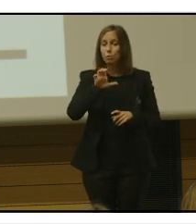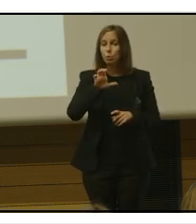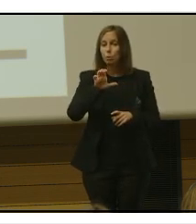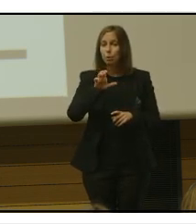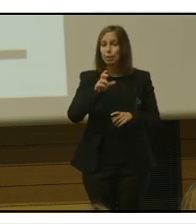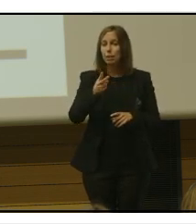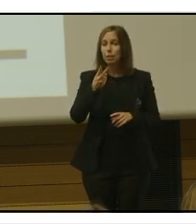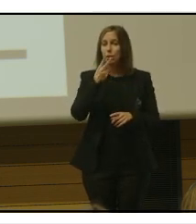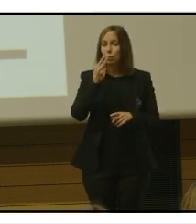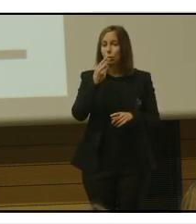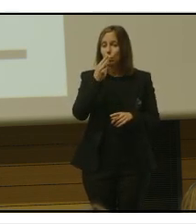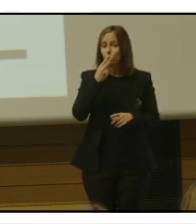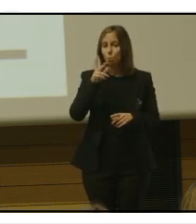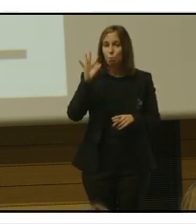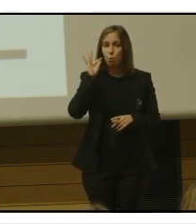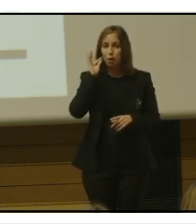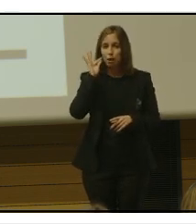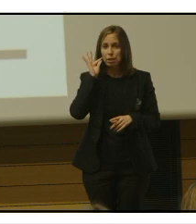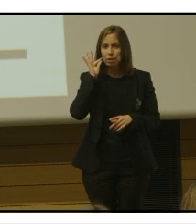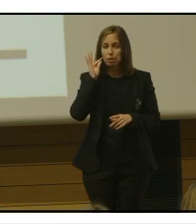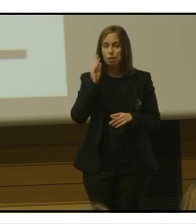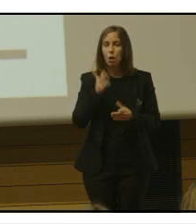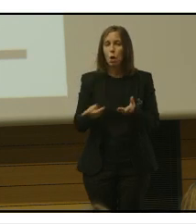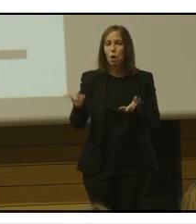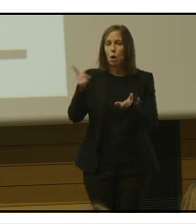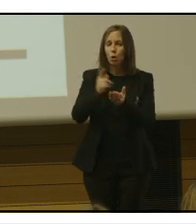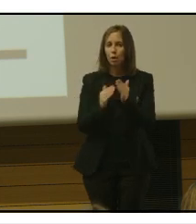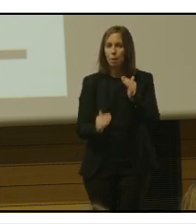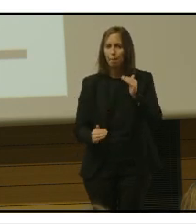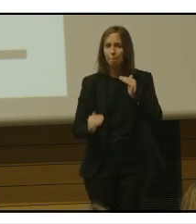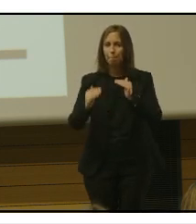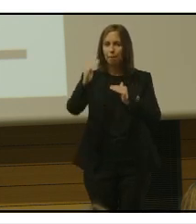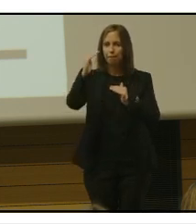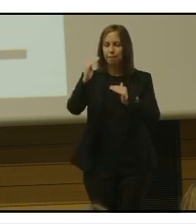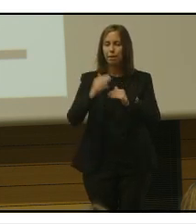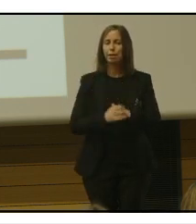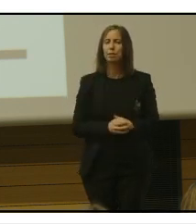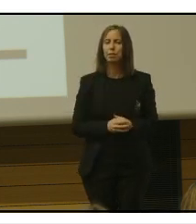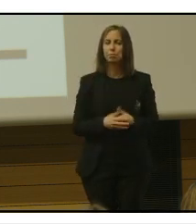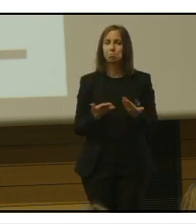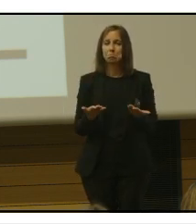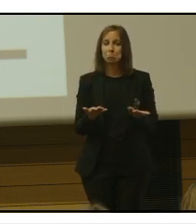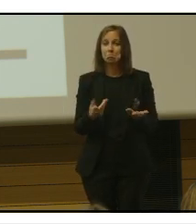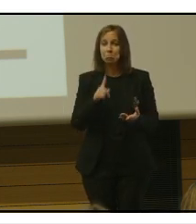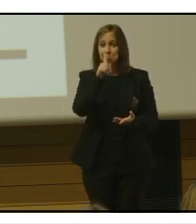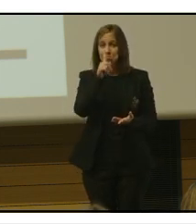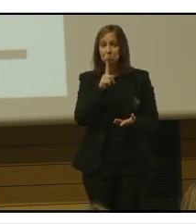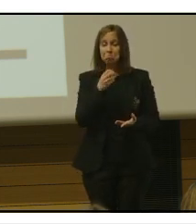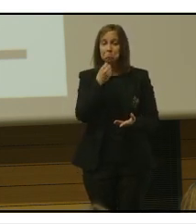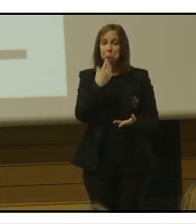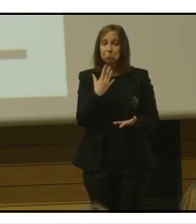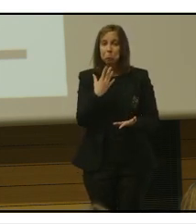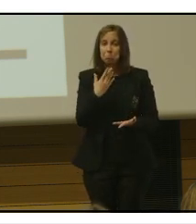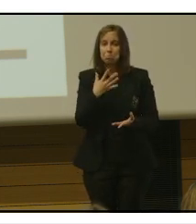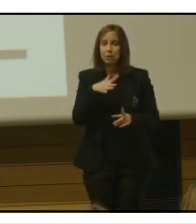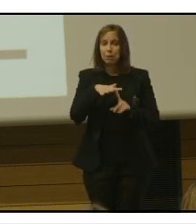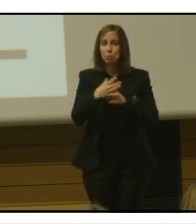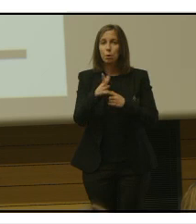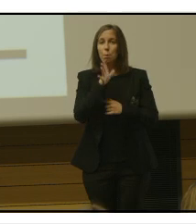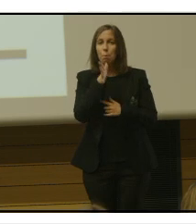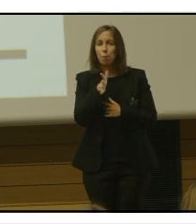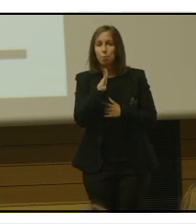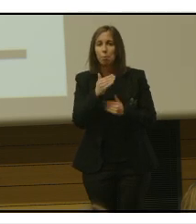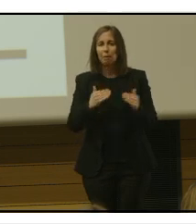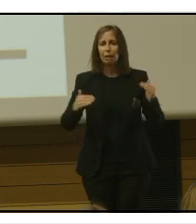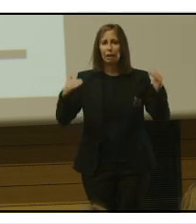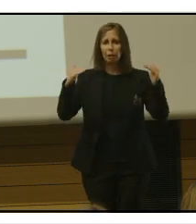de consumo de tabaco en las mujeres está volviendo a aumentar. Bueno, pues no sabemos muy bien qué es lo que pasa, porque ahora esto ya no es la